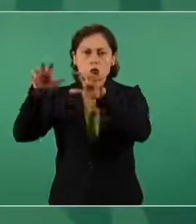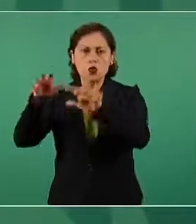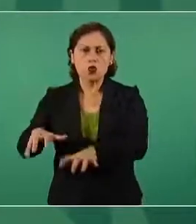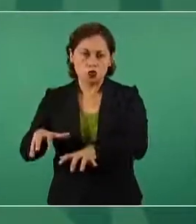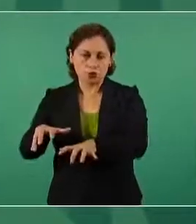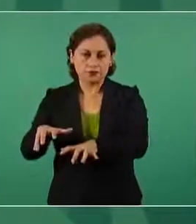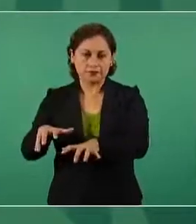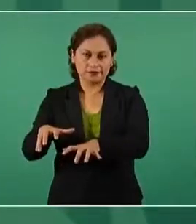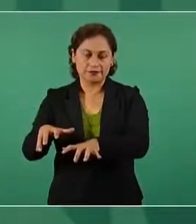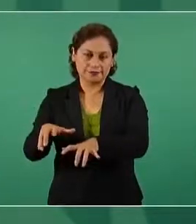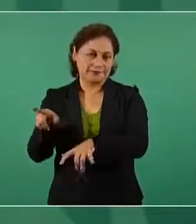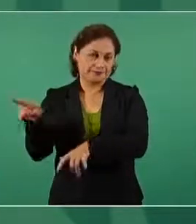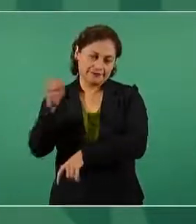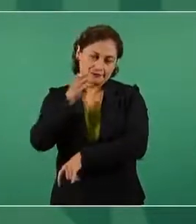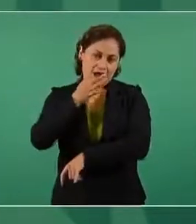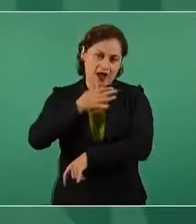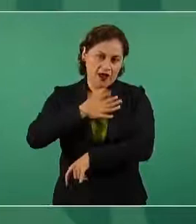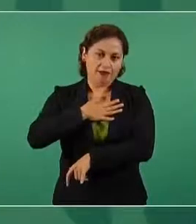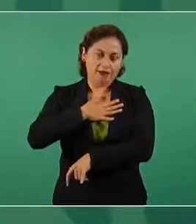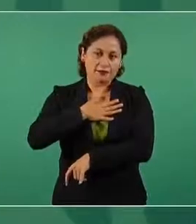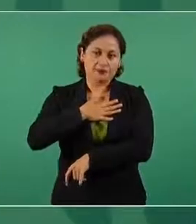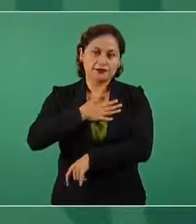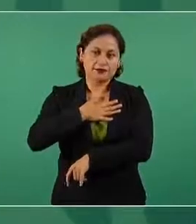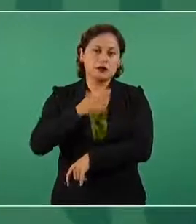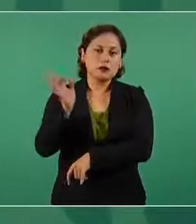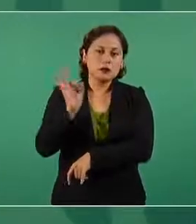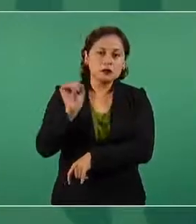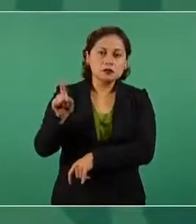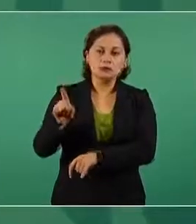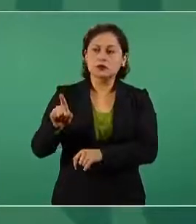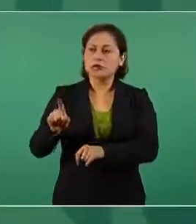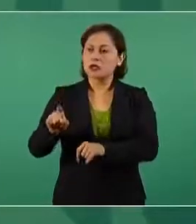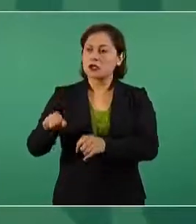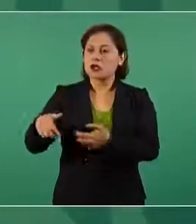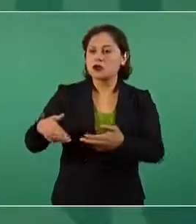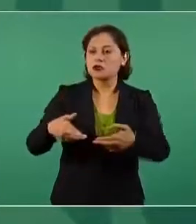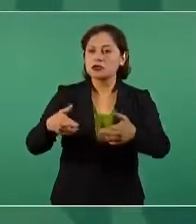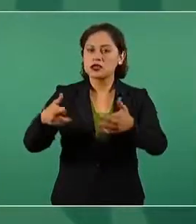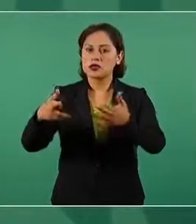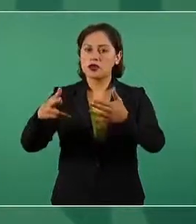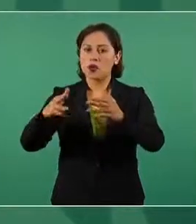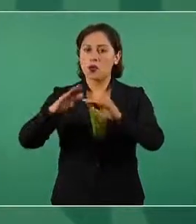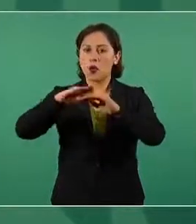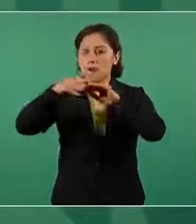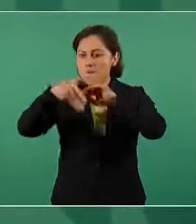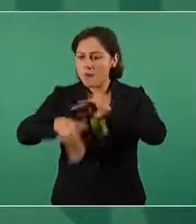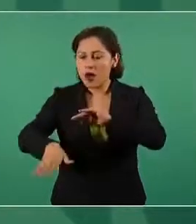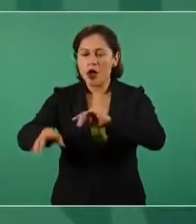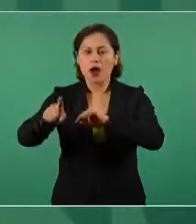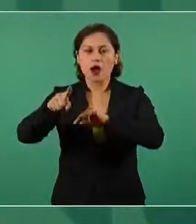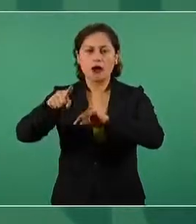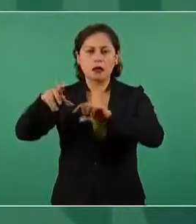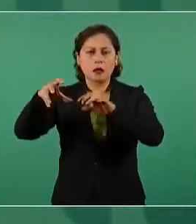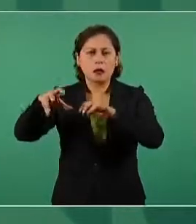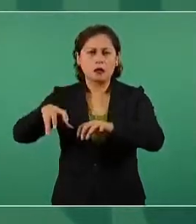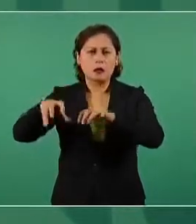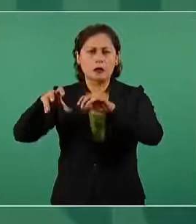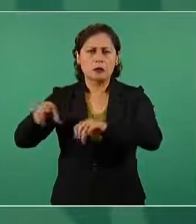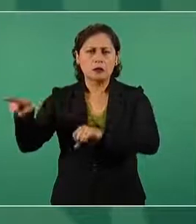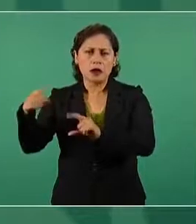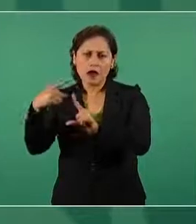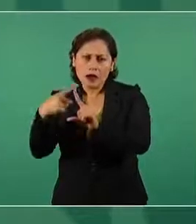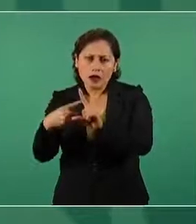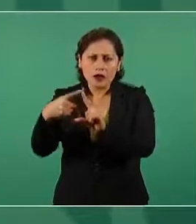indica si hay algún problema con alguna presa que lleve agua a los ríos, nos mantienen comunicado. Por